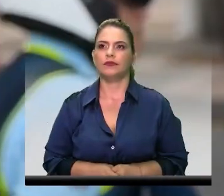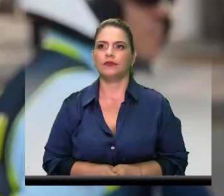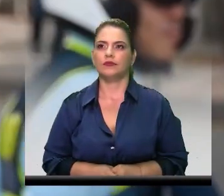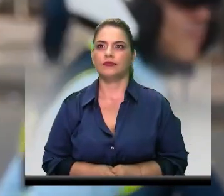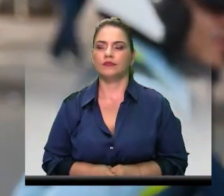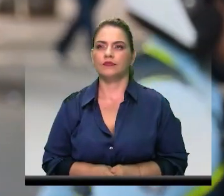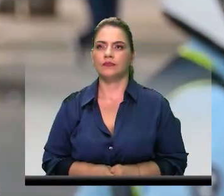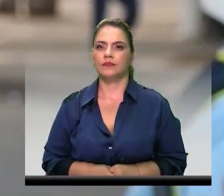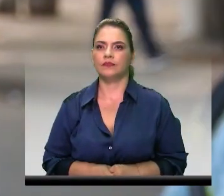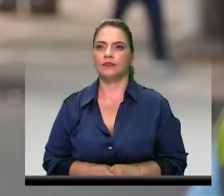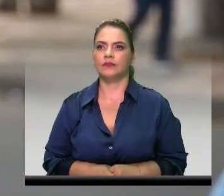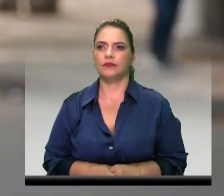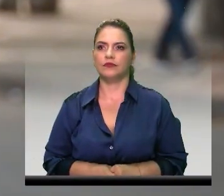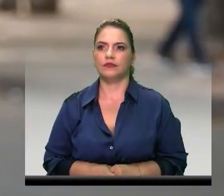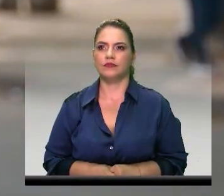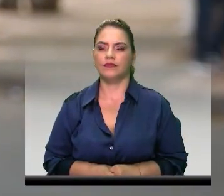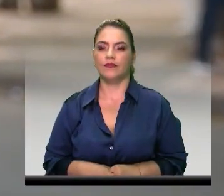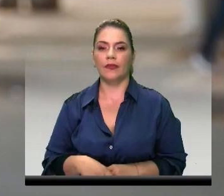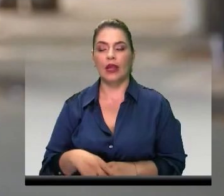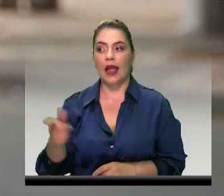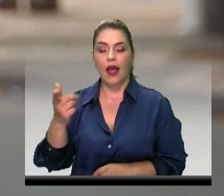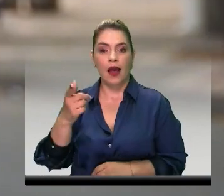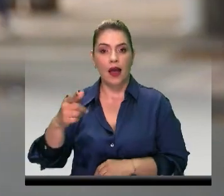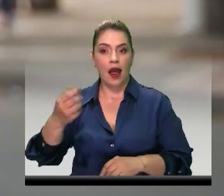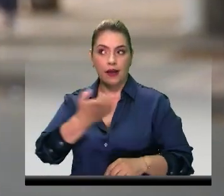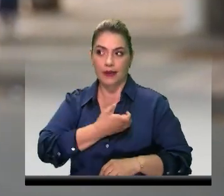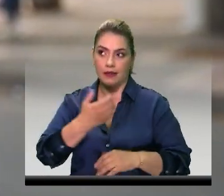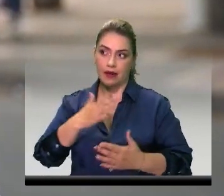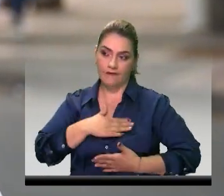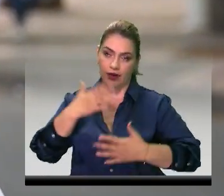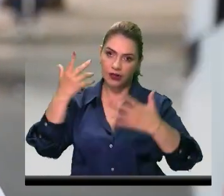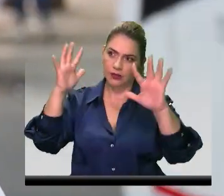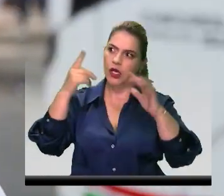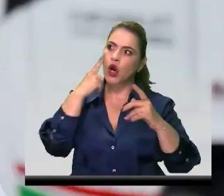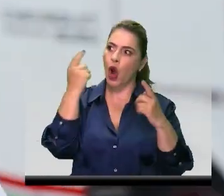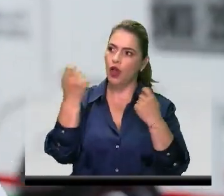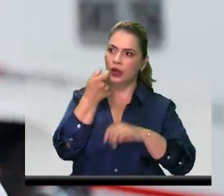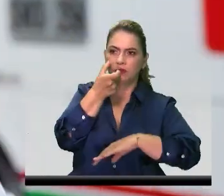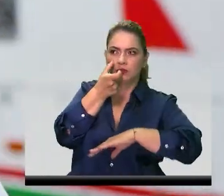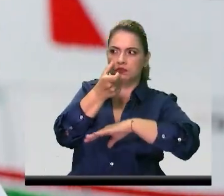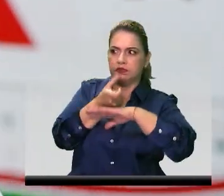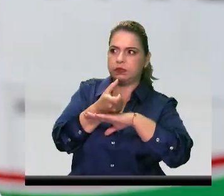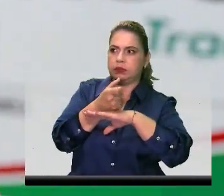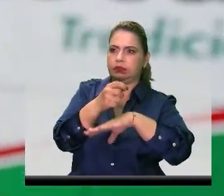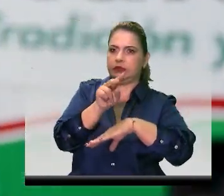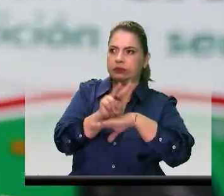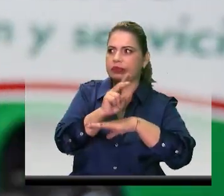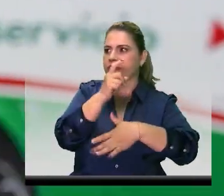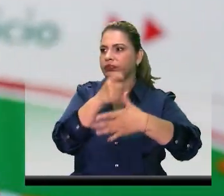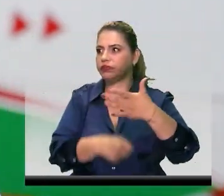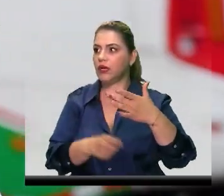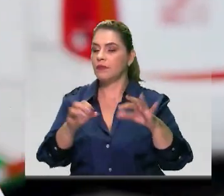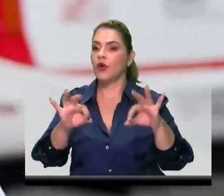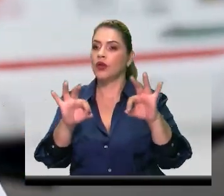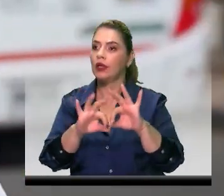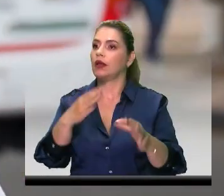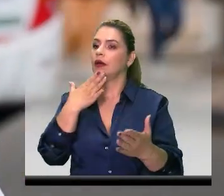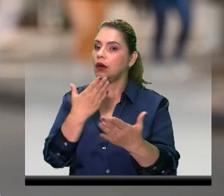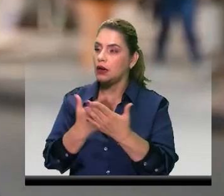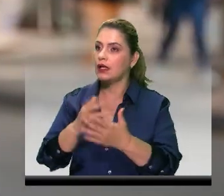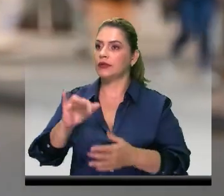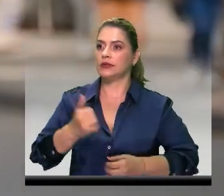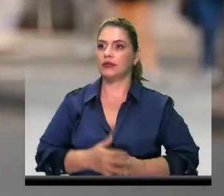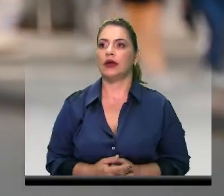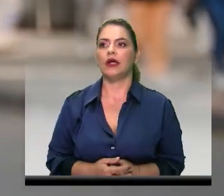Felicito a la administración municipal por los controles que ha venido realizando. Son controles muy importantes, ya que garantizan